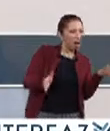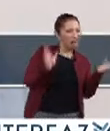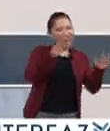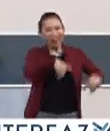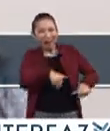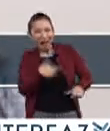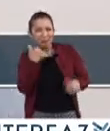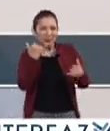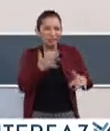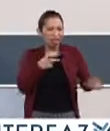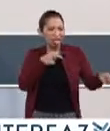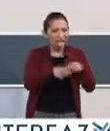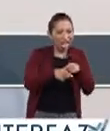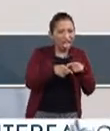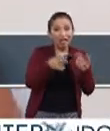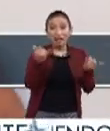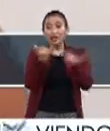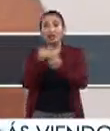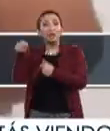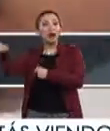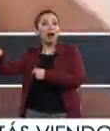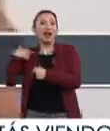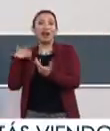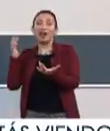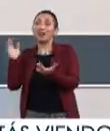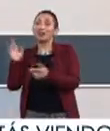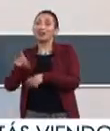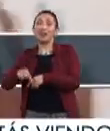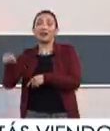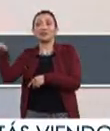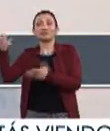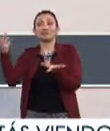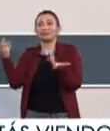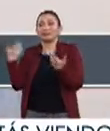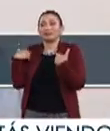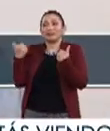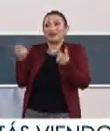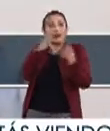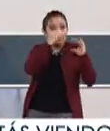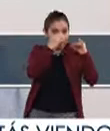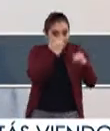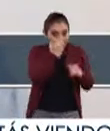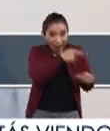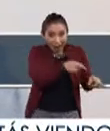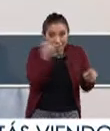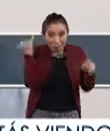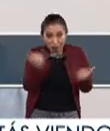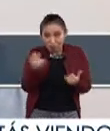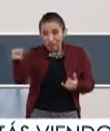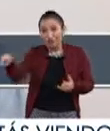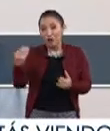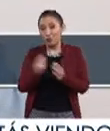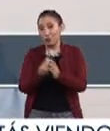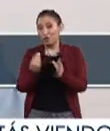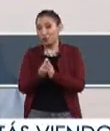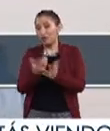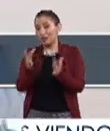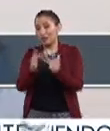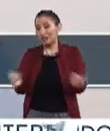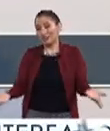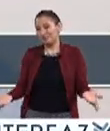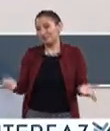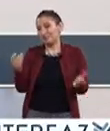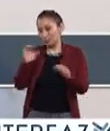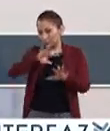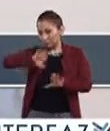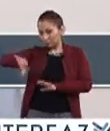nos llevamos pesado o cosas así, son igual cosas que pues realmente no nos enseñaron cuando tuve los cursos de francés. Otra